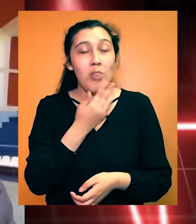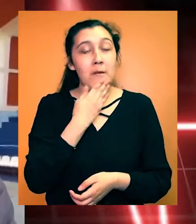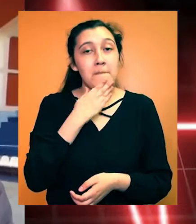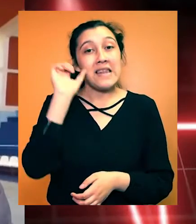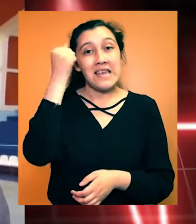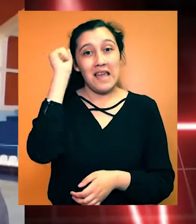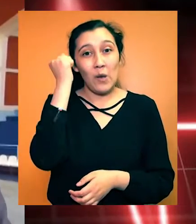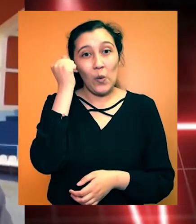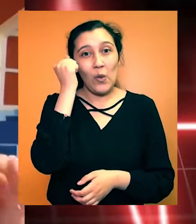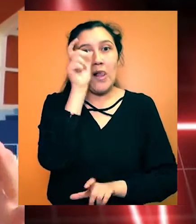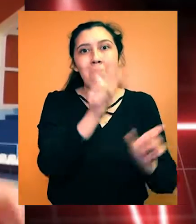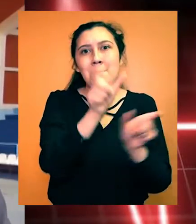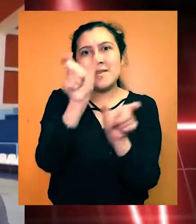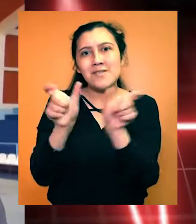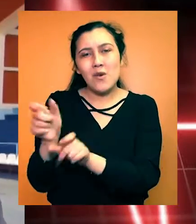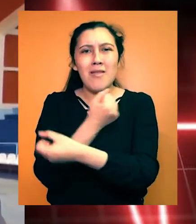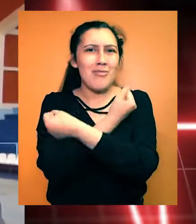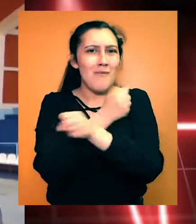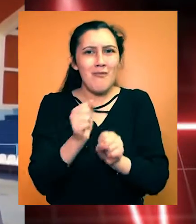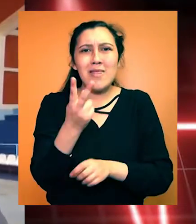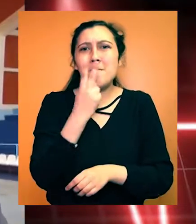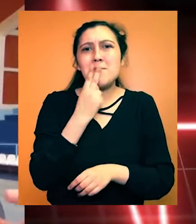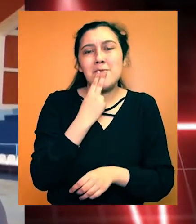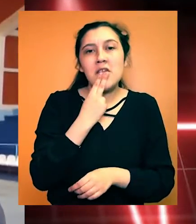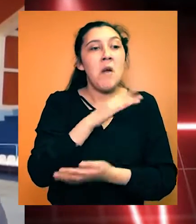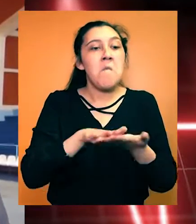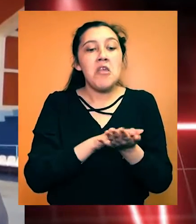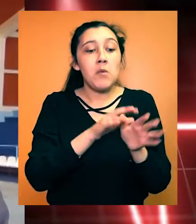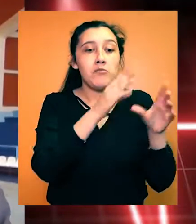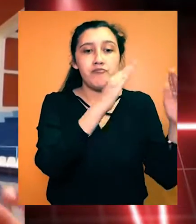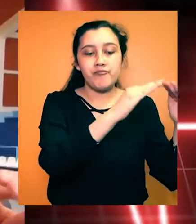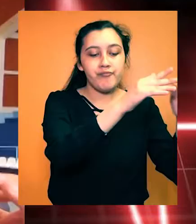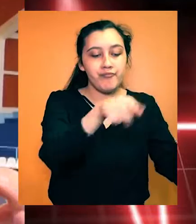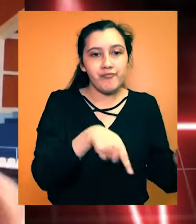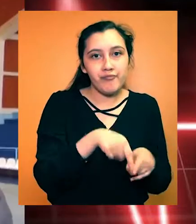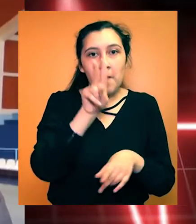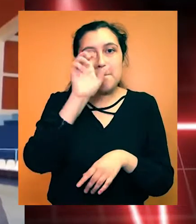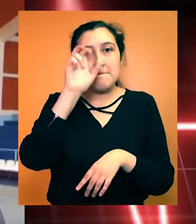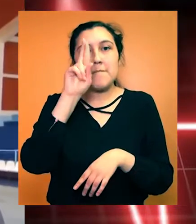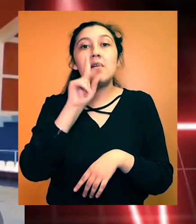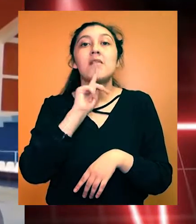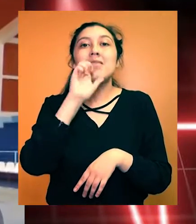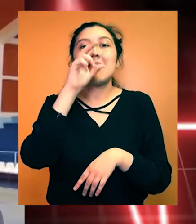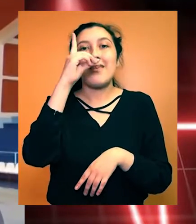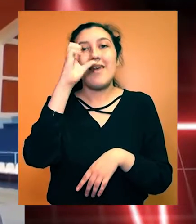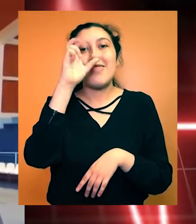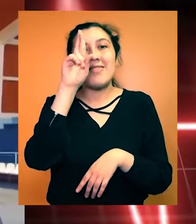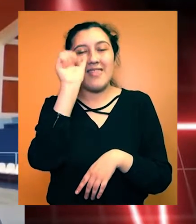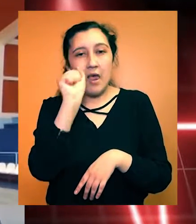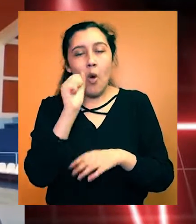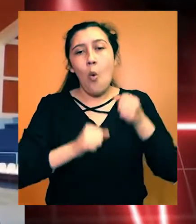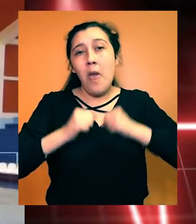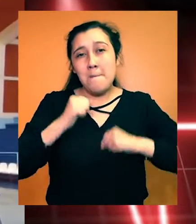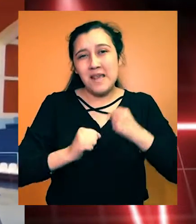Ancú, donde las personas no pueden vivir cuando realmente se instala, por ejemplo, un vertedero o una empresa que emite malos olores, y lo que hace es